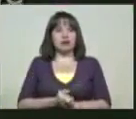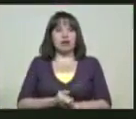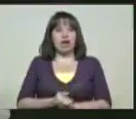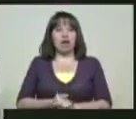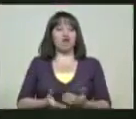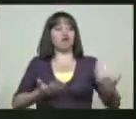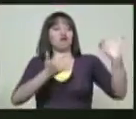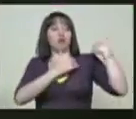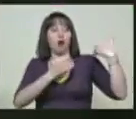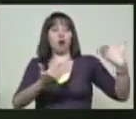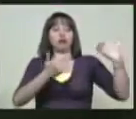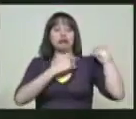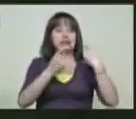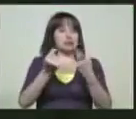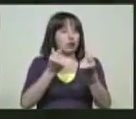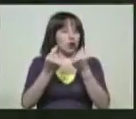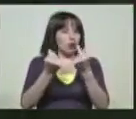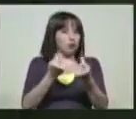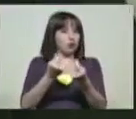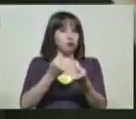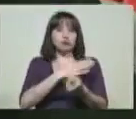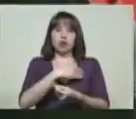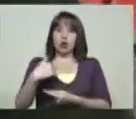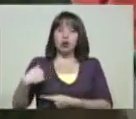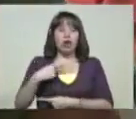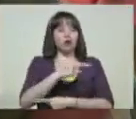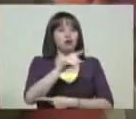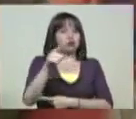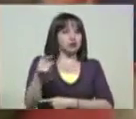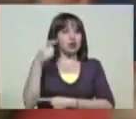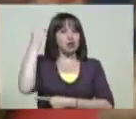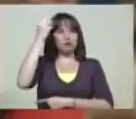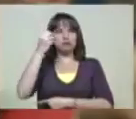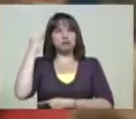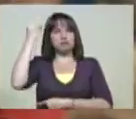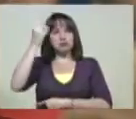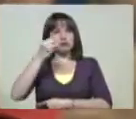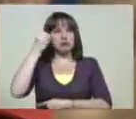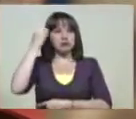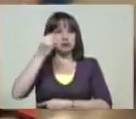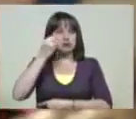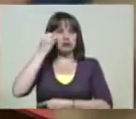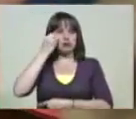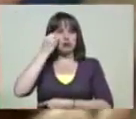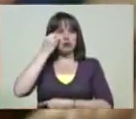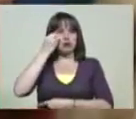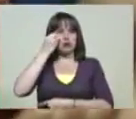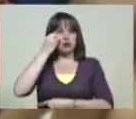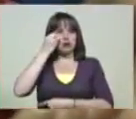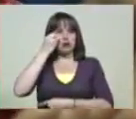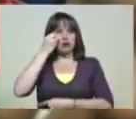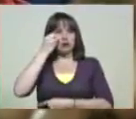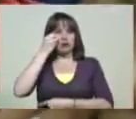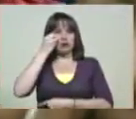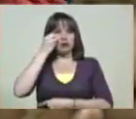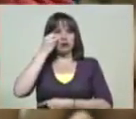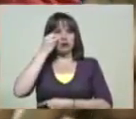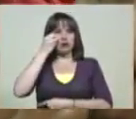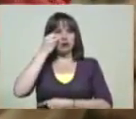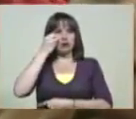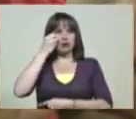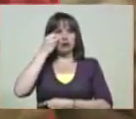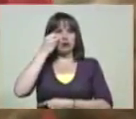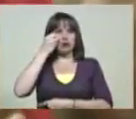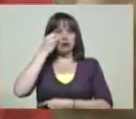tareas en el tema económico yo quiero que reciban compañeros al equipo económico vale yo le di atar en el documento